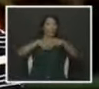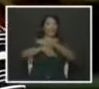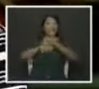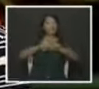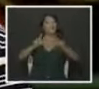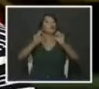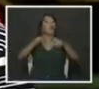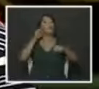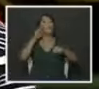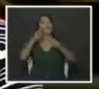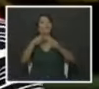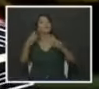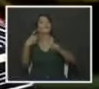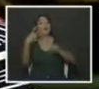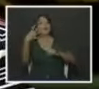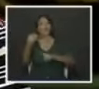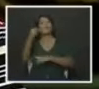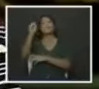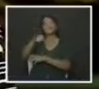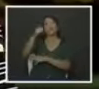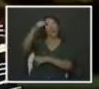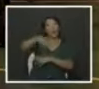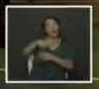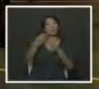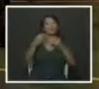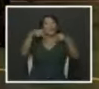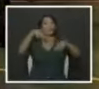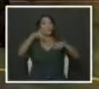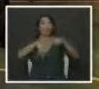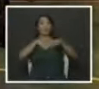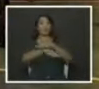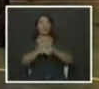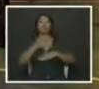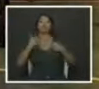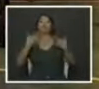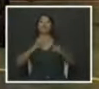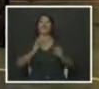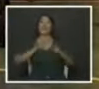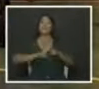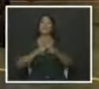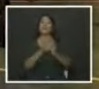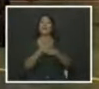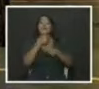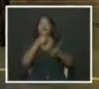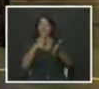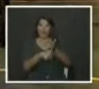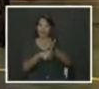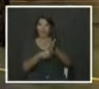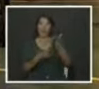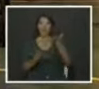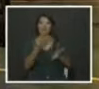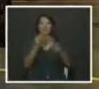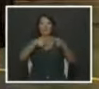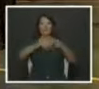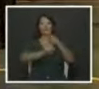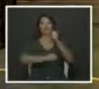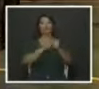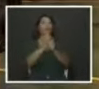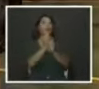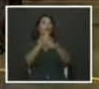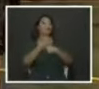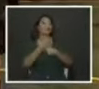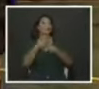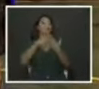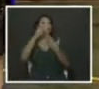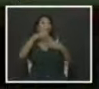disfrutar de este programa. Hoy se nos quedó gente por fuera, ya yo empecé a redactar una cartita, porque quizás el otro año hacemos el programa en el Estadio Nacional,